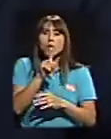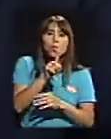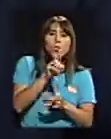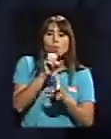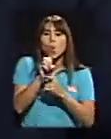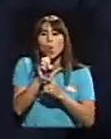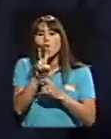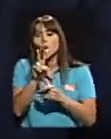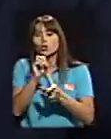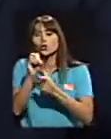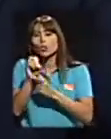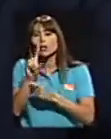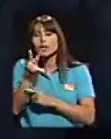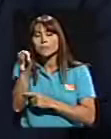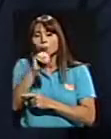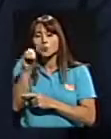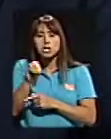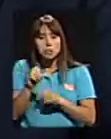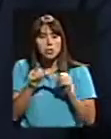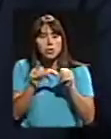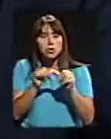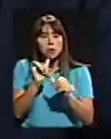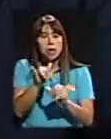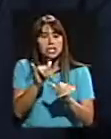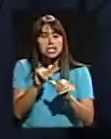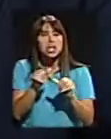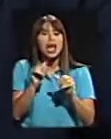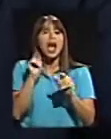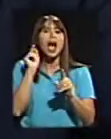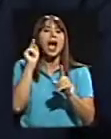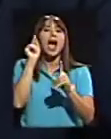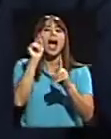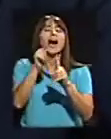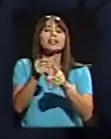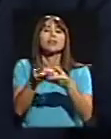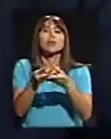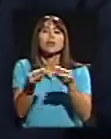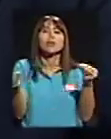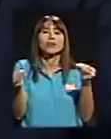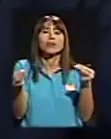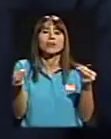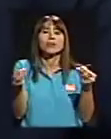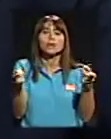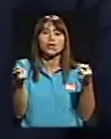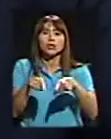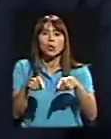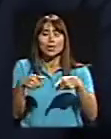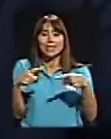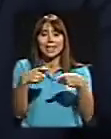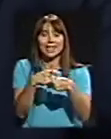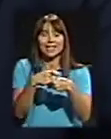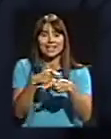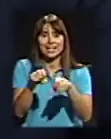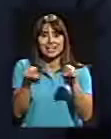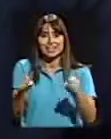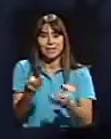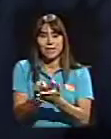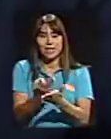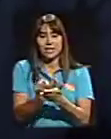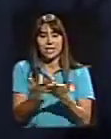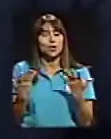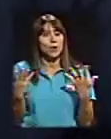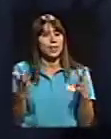hasta que salga de las consecuencias de una crisis en el sistema financiero que ya